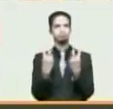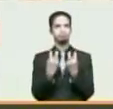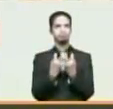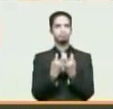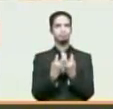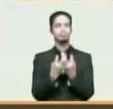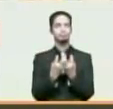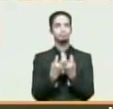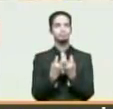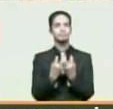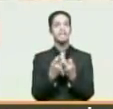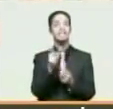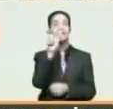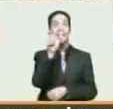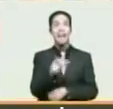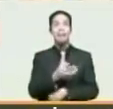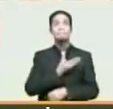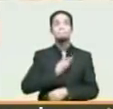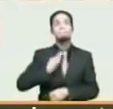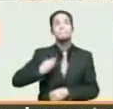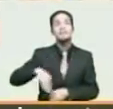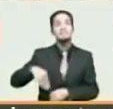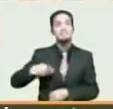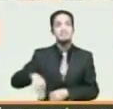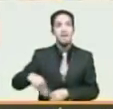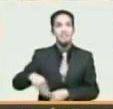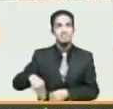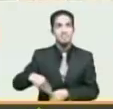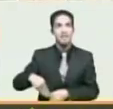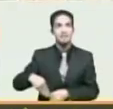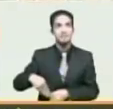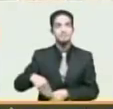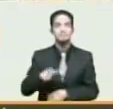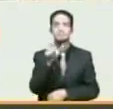el entonces presidente de la República, señor